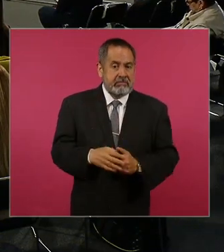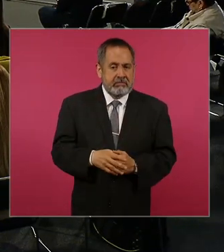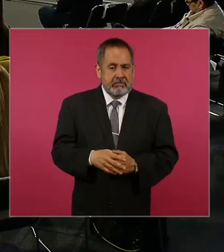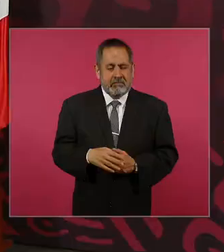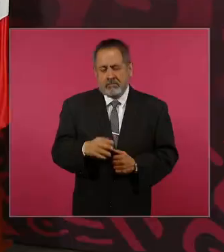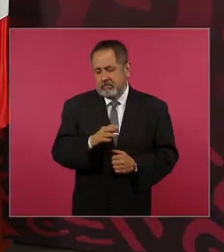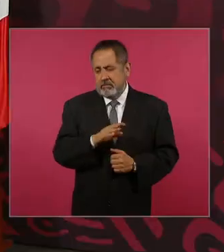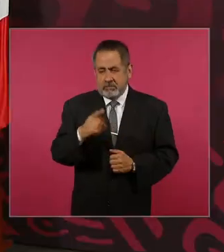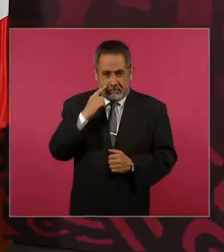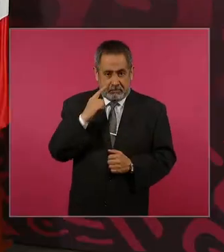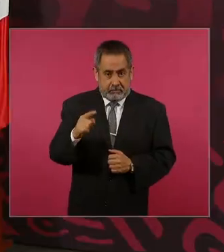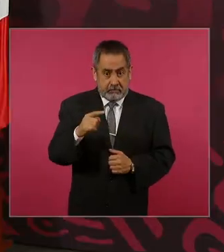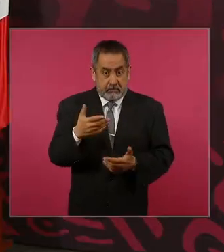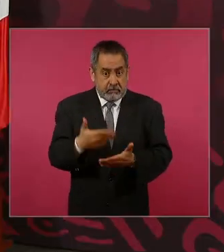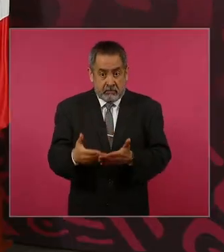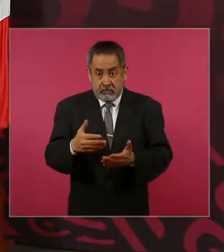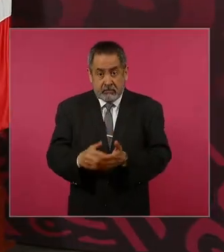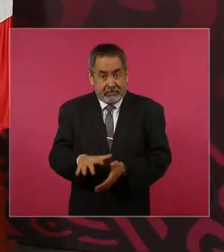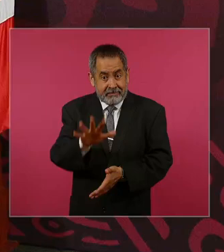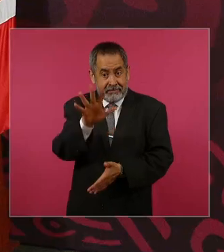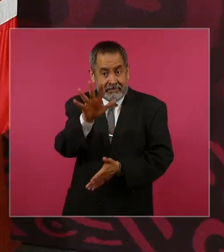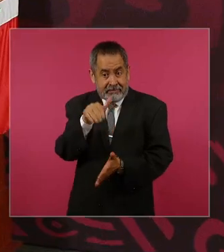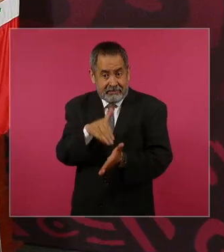Estamos hablando de 5 millones más.